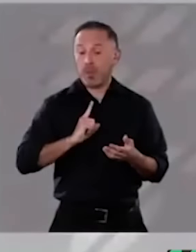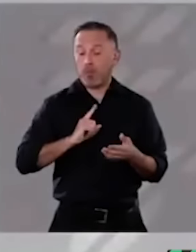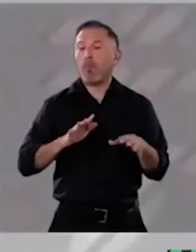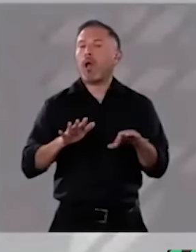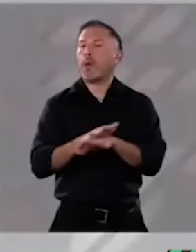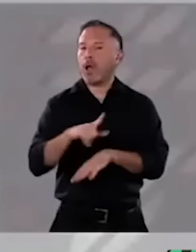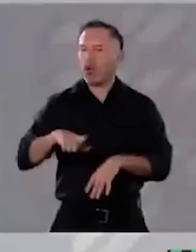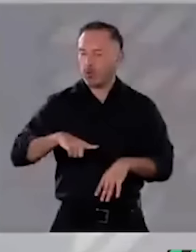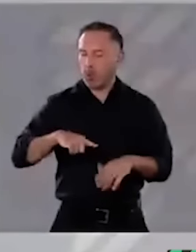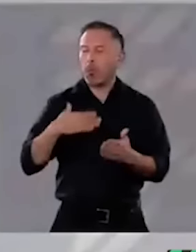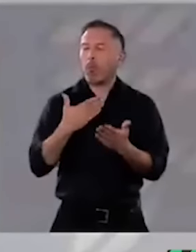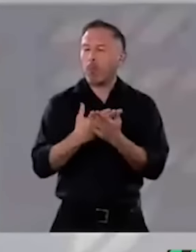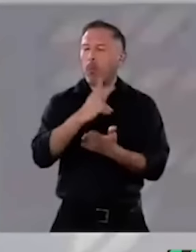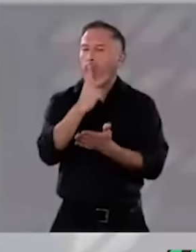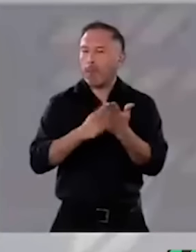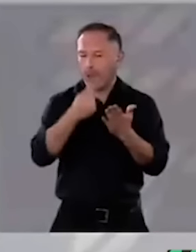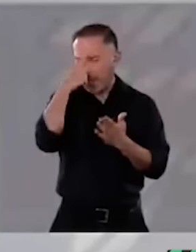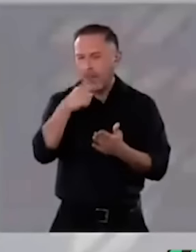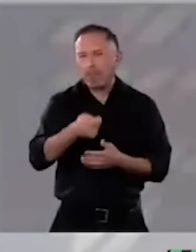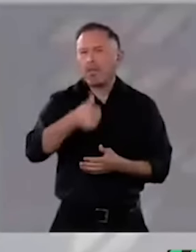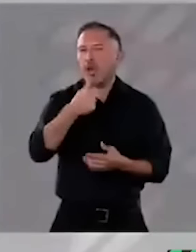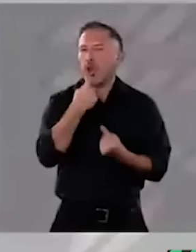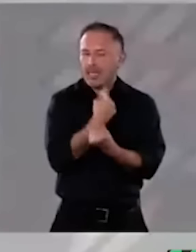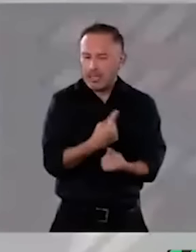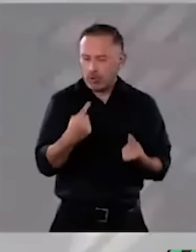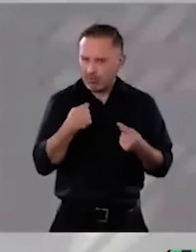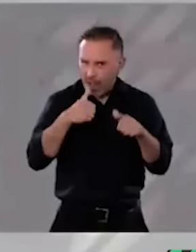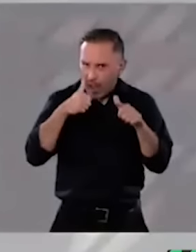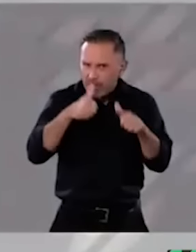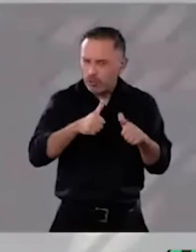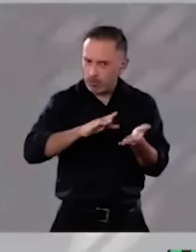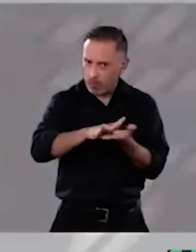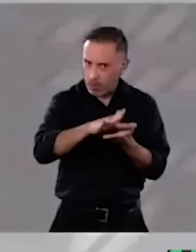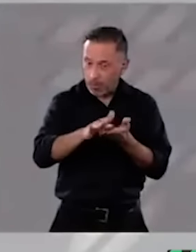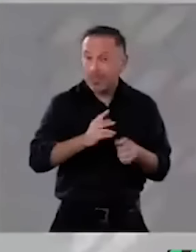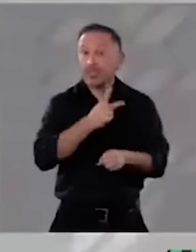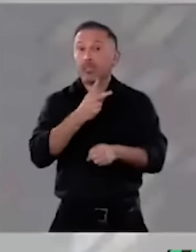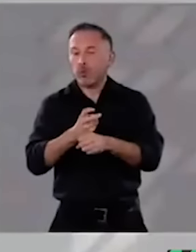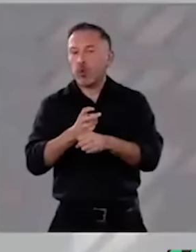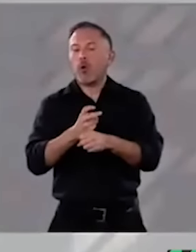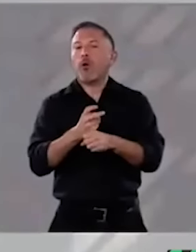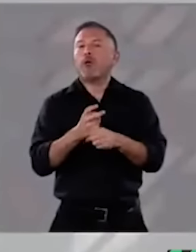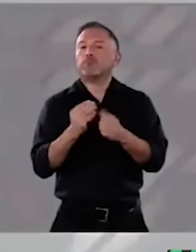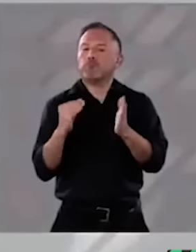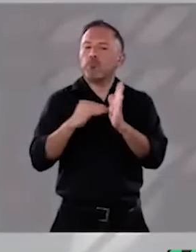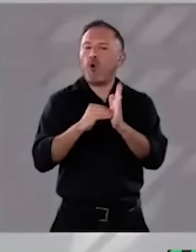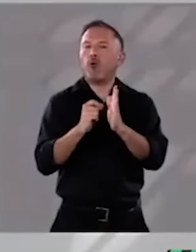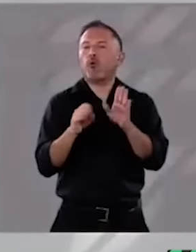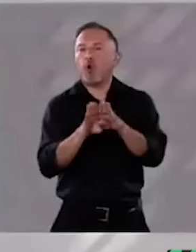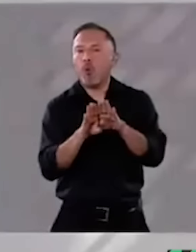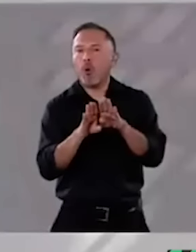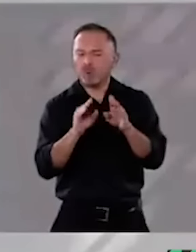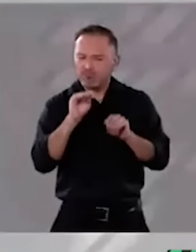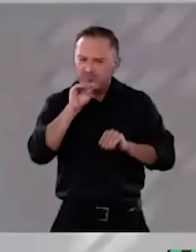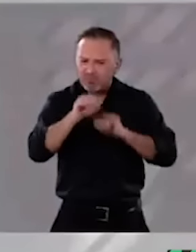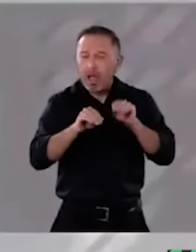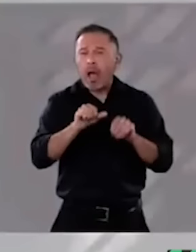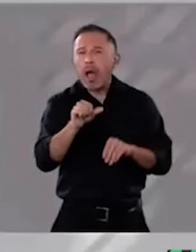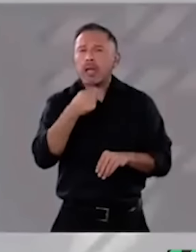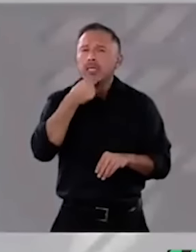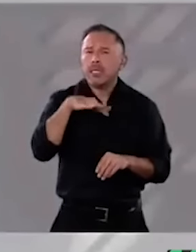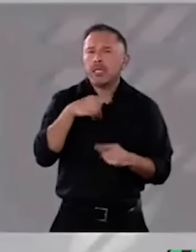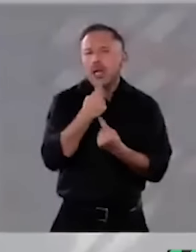primero a las niñas y a los niños, después una revolución con el modelo educativo constructivista que deje de tratar a las niñas y a los